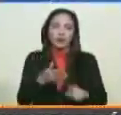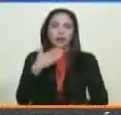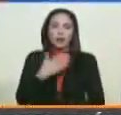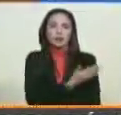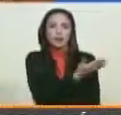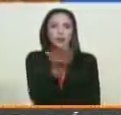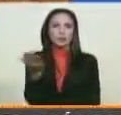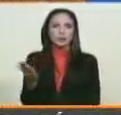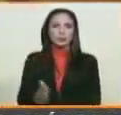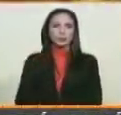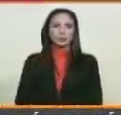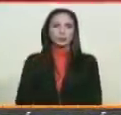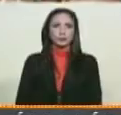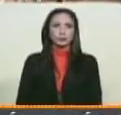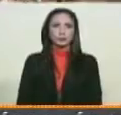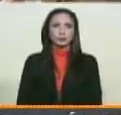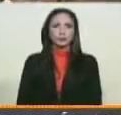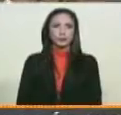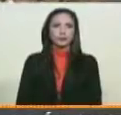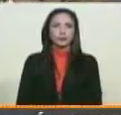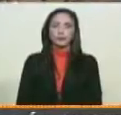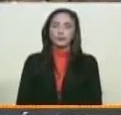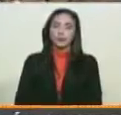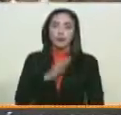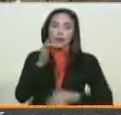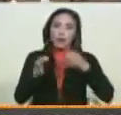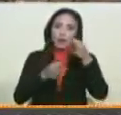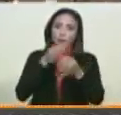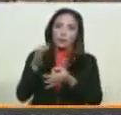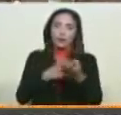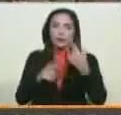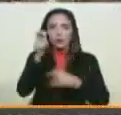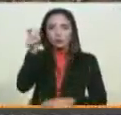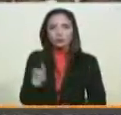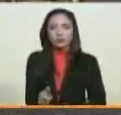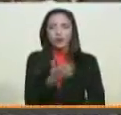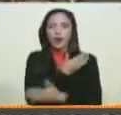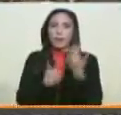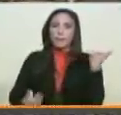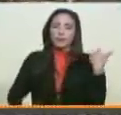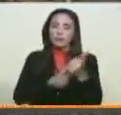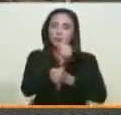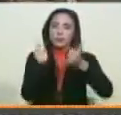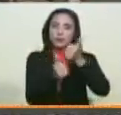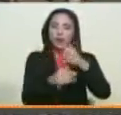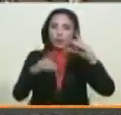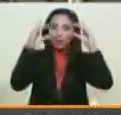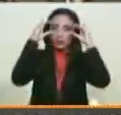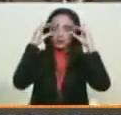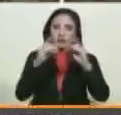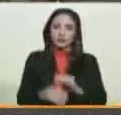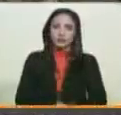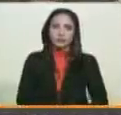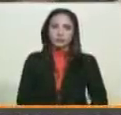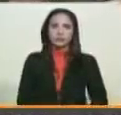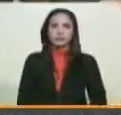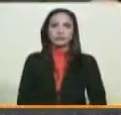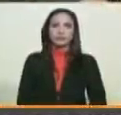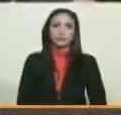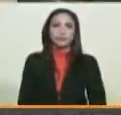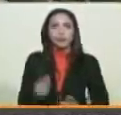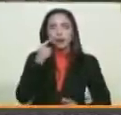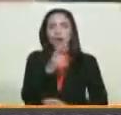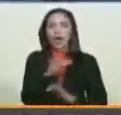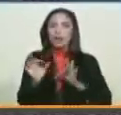gracias. Acaban la clase magistral a cargo de la vicepresidenta ejecutiva de la República, Delcy Rodríguez, desde